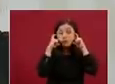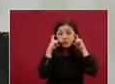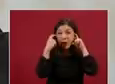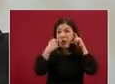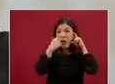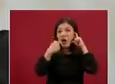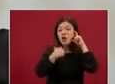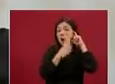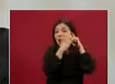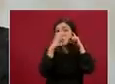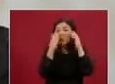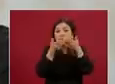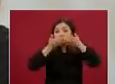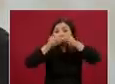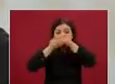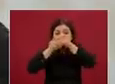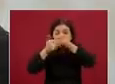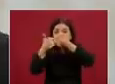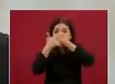cayendo